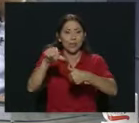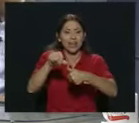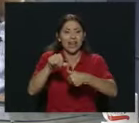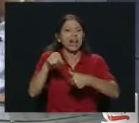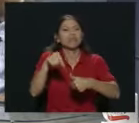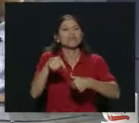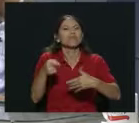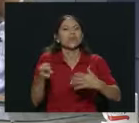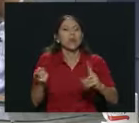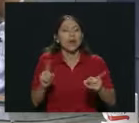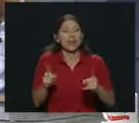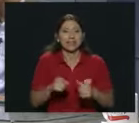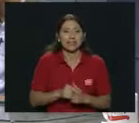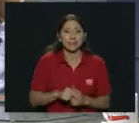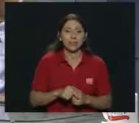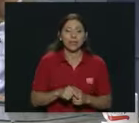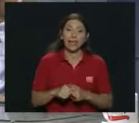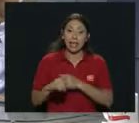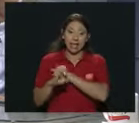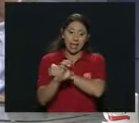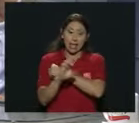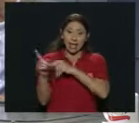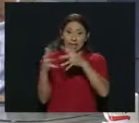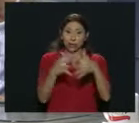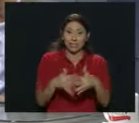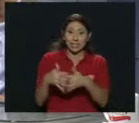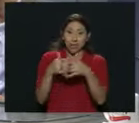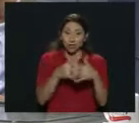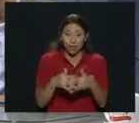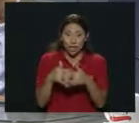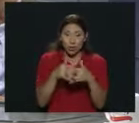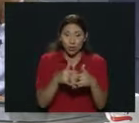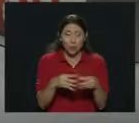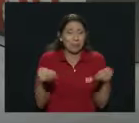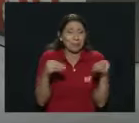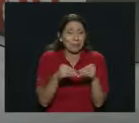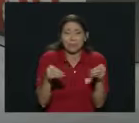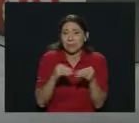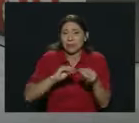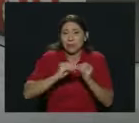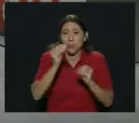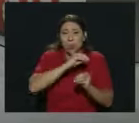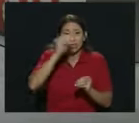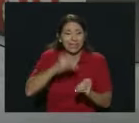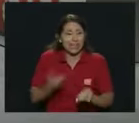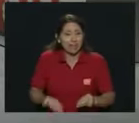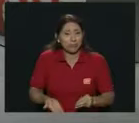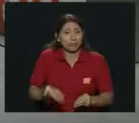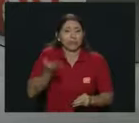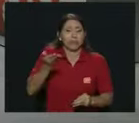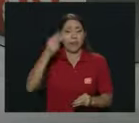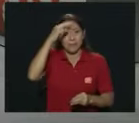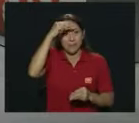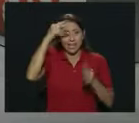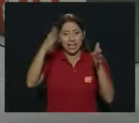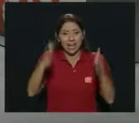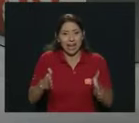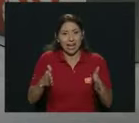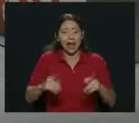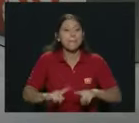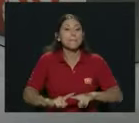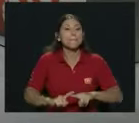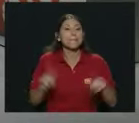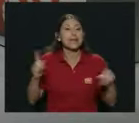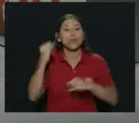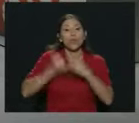La población más alta de migrantes en los Estados Unidos es evidentemente la mexicana, pero en los últimos 10 años se ha